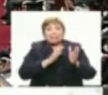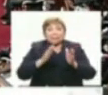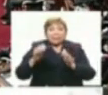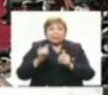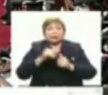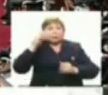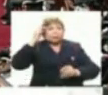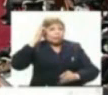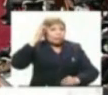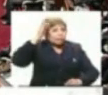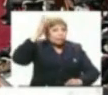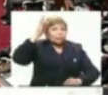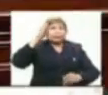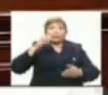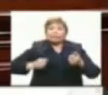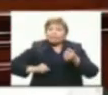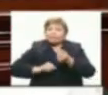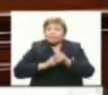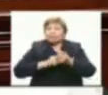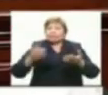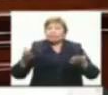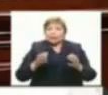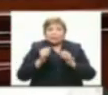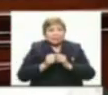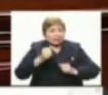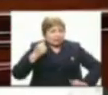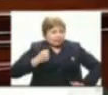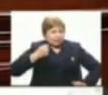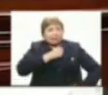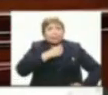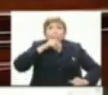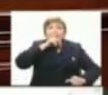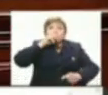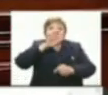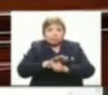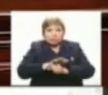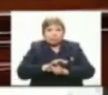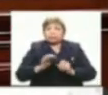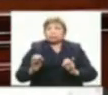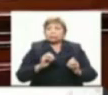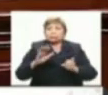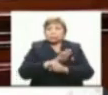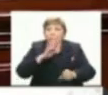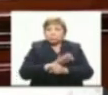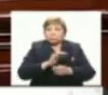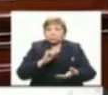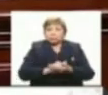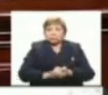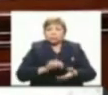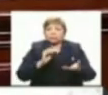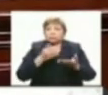el Futuro. Fortaleceremos el equipo de las Fuerzas Armadas para que puedan cumplir con eficiencia su misión